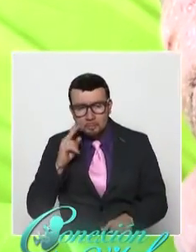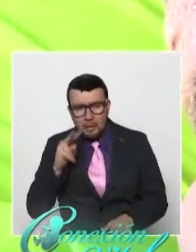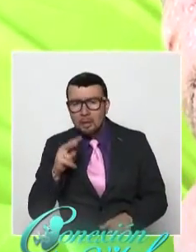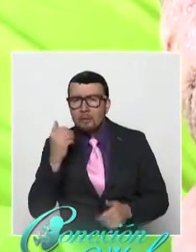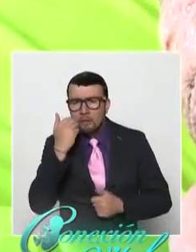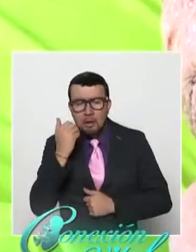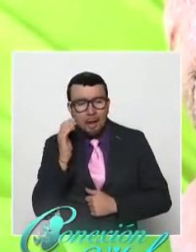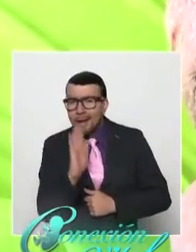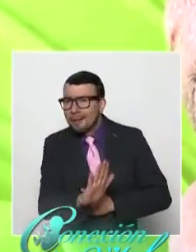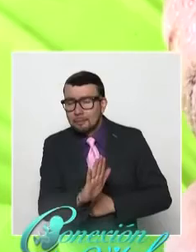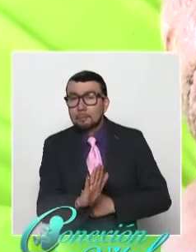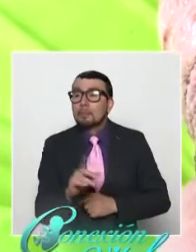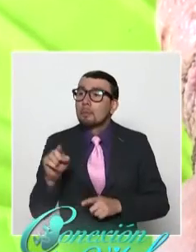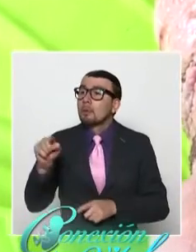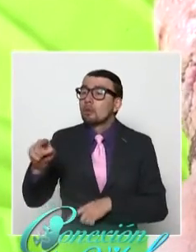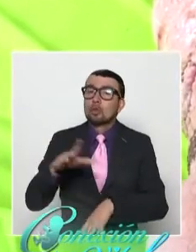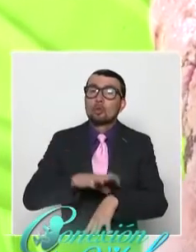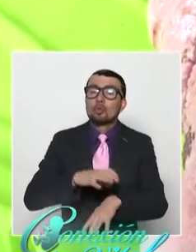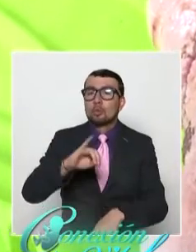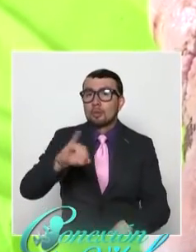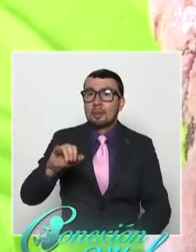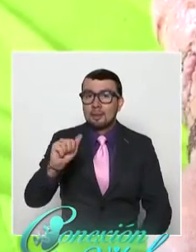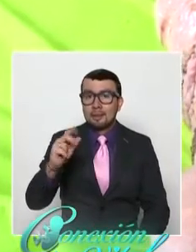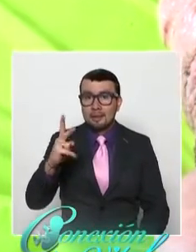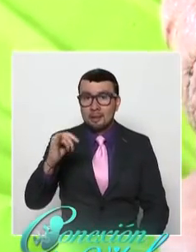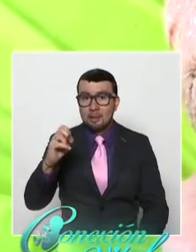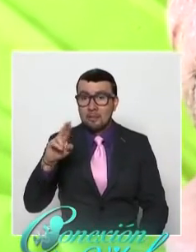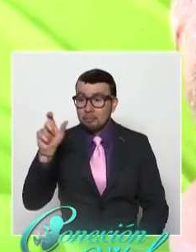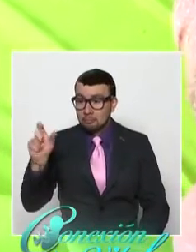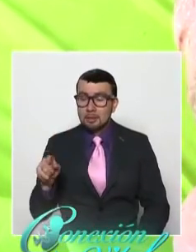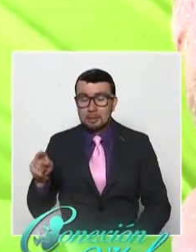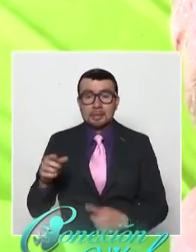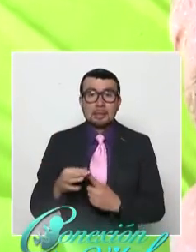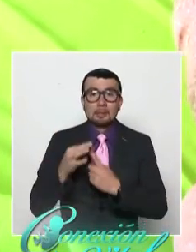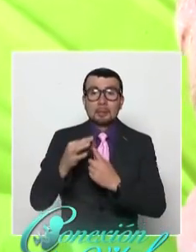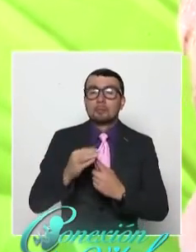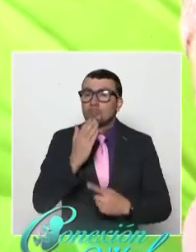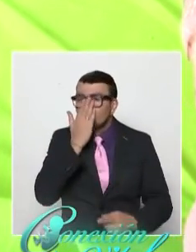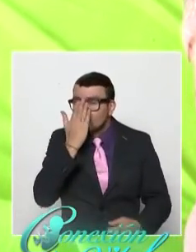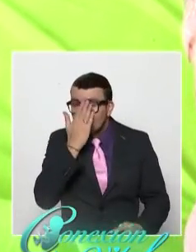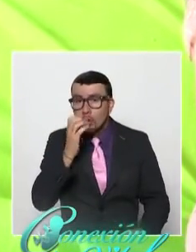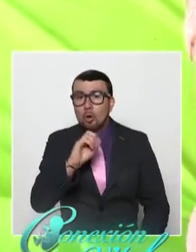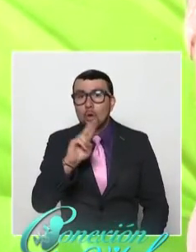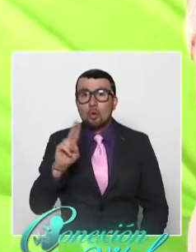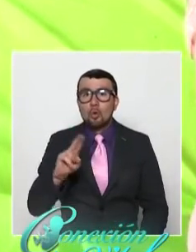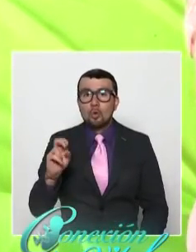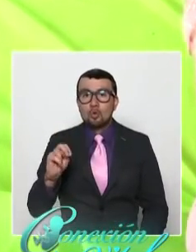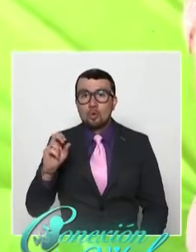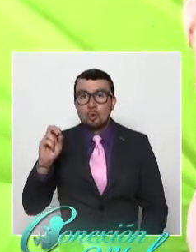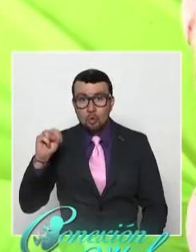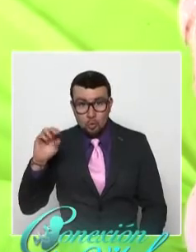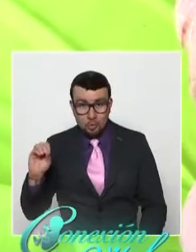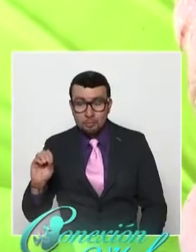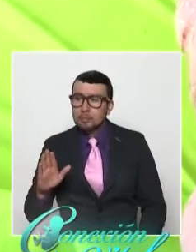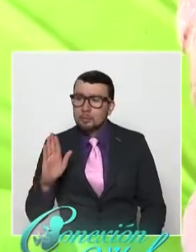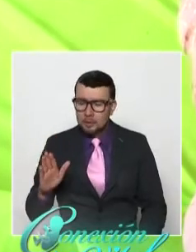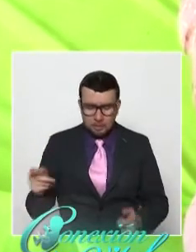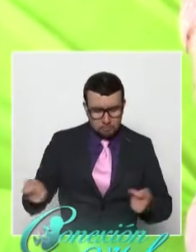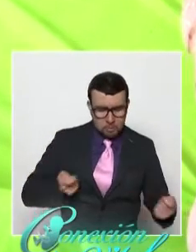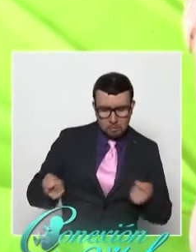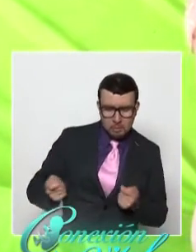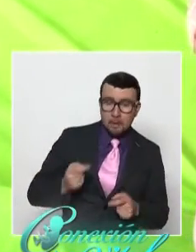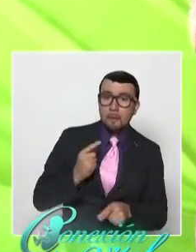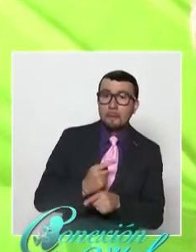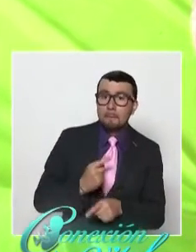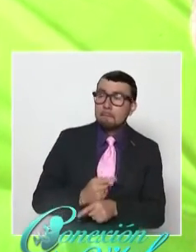del pie, y el doctor Javier Rodríguez, especialista en ozono. Y esta señora necesita un tratamiento interdisciplinario, que el